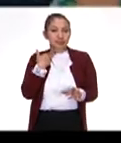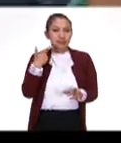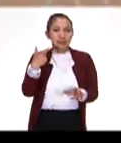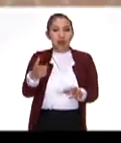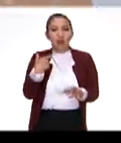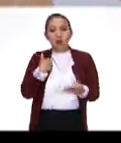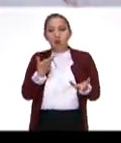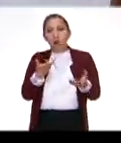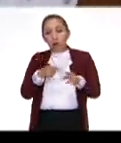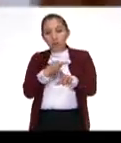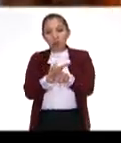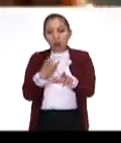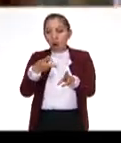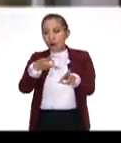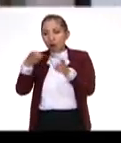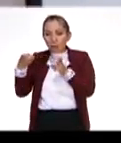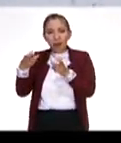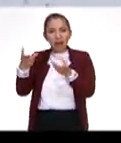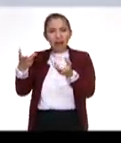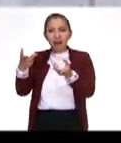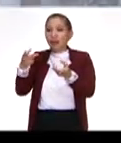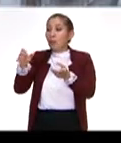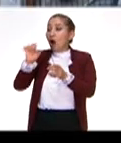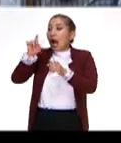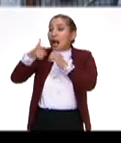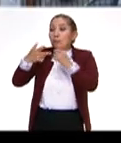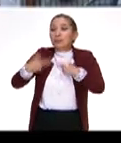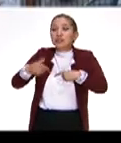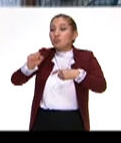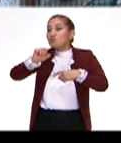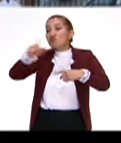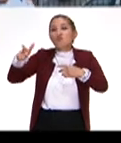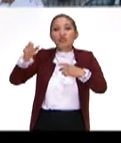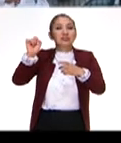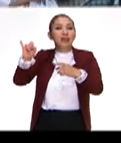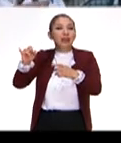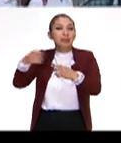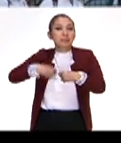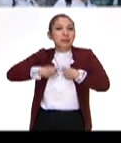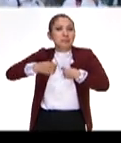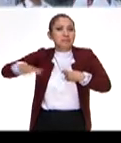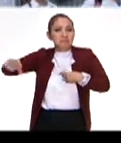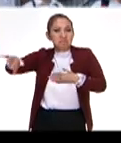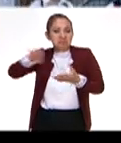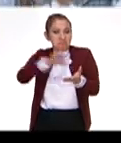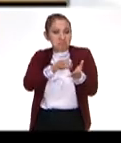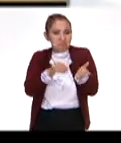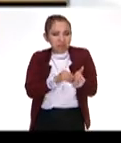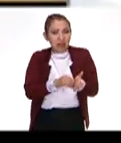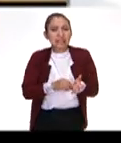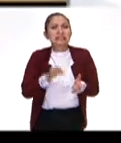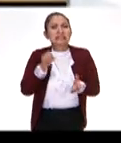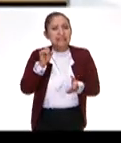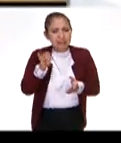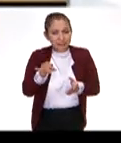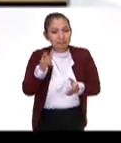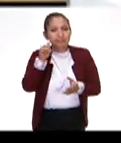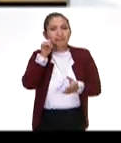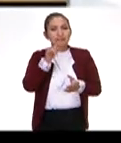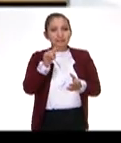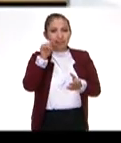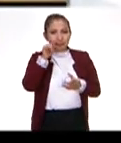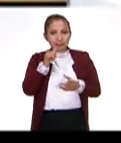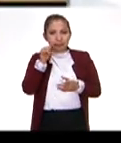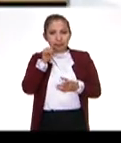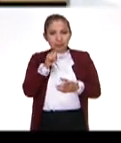o la violación o el asalto, el atraco de algunas personalidades que habitan en el barrio. Sí,